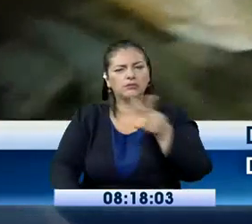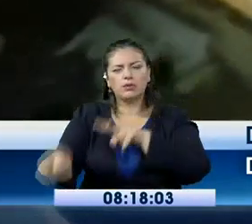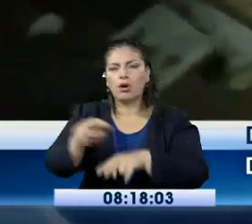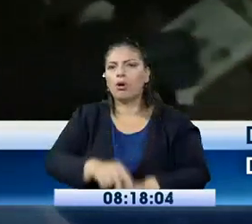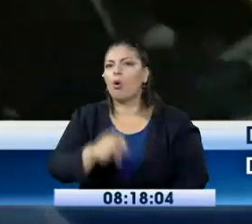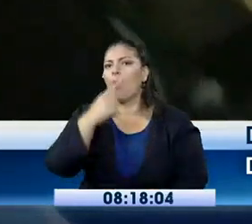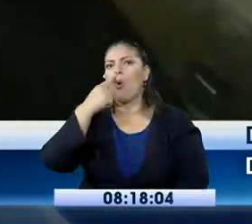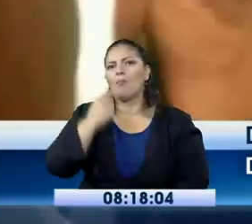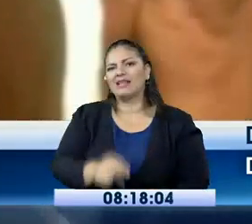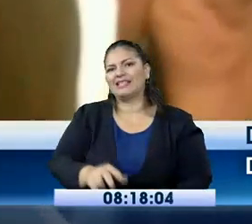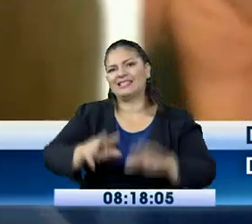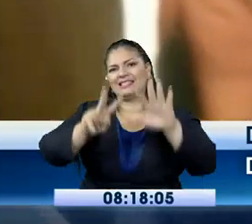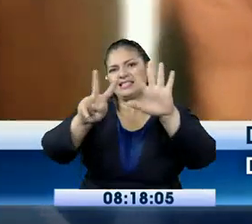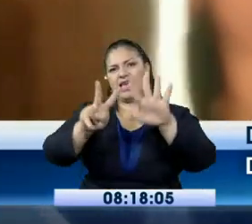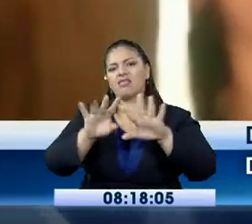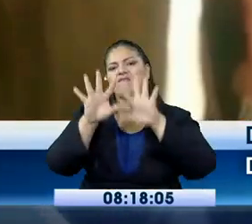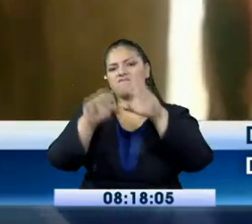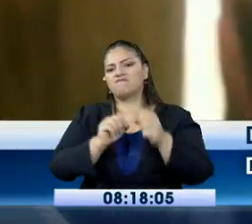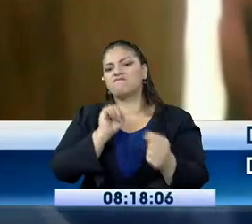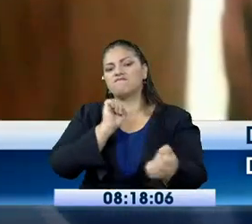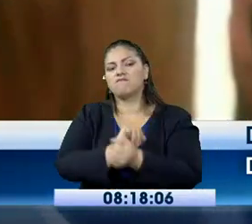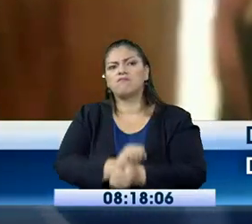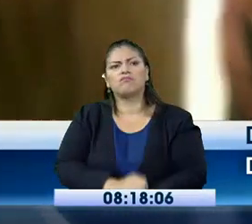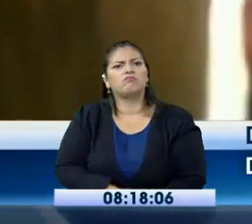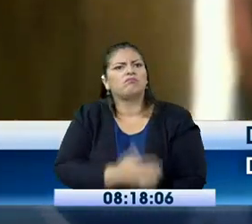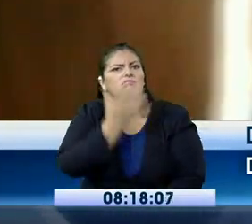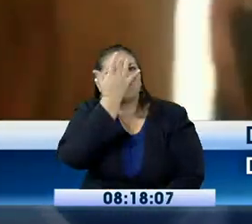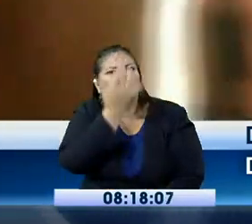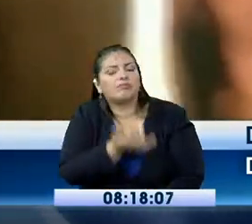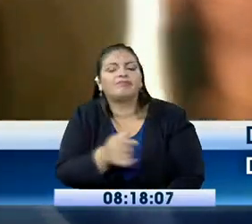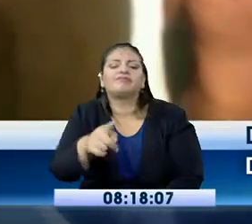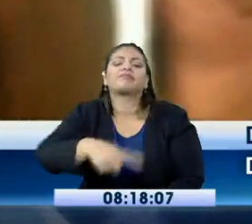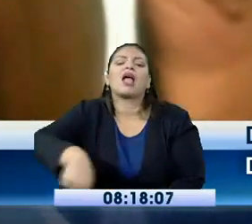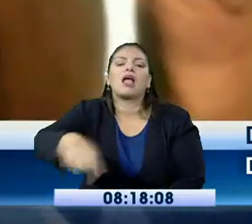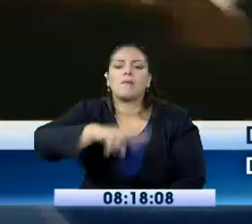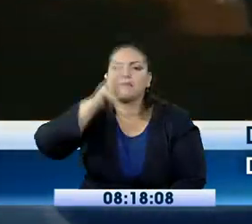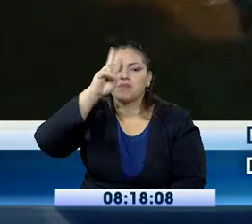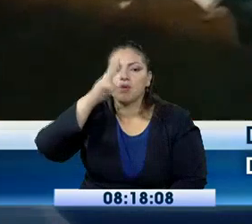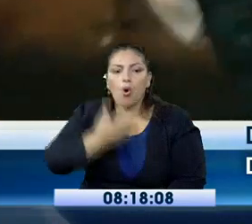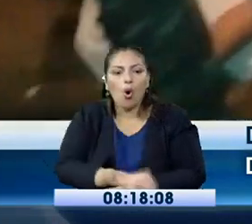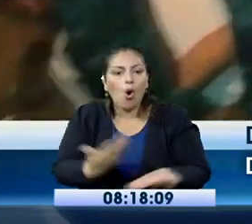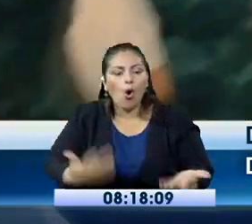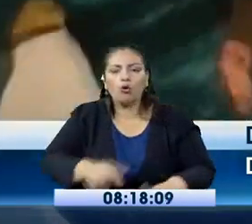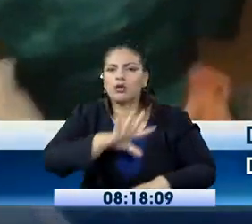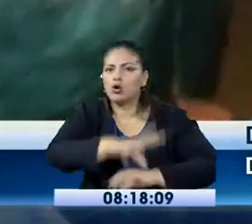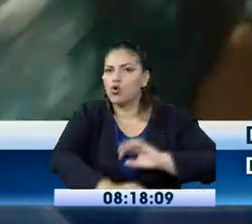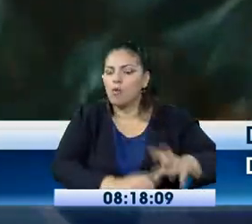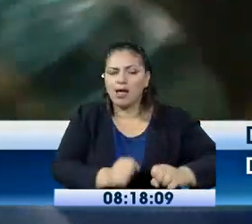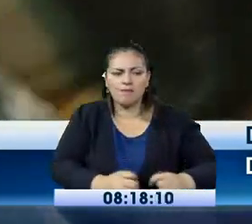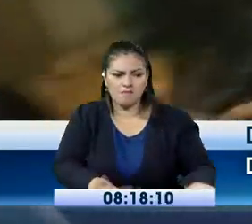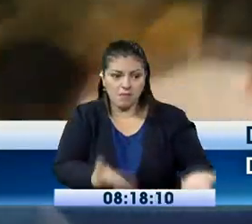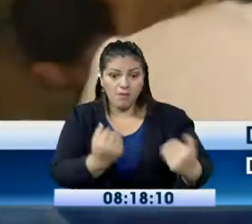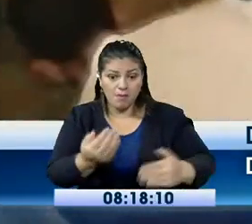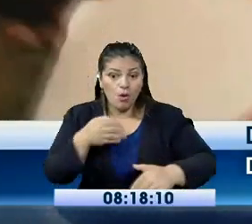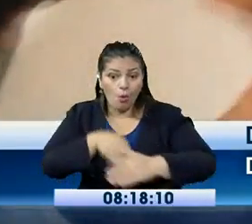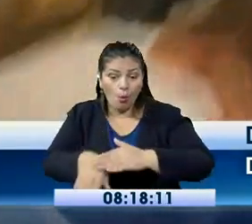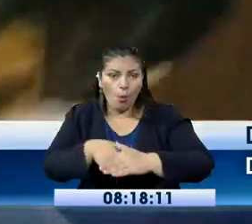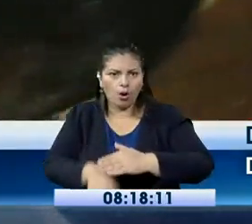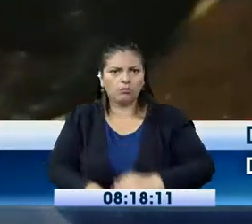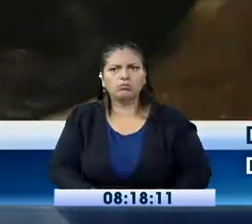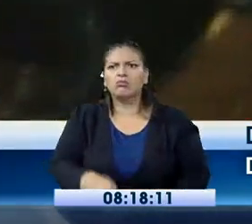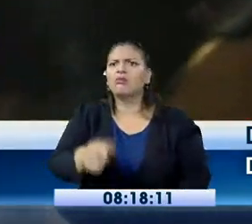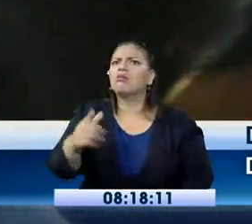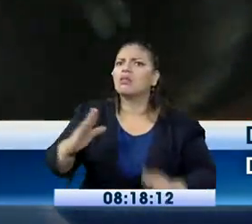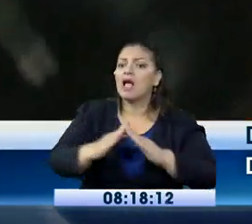ciudadanos presuntamente vinculados al delito de receptación, pues en los predios de estas personas se encontraron 8 motocicletas de